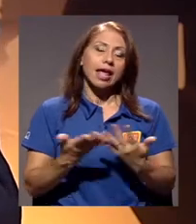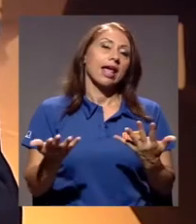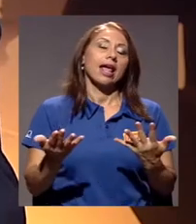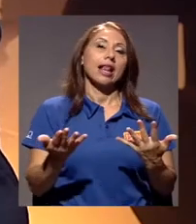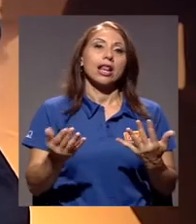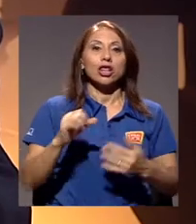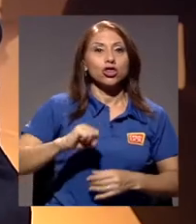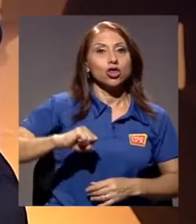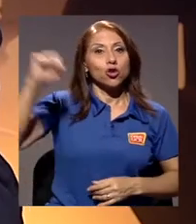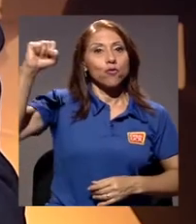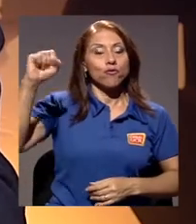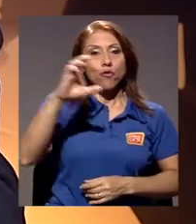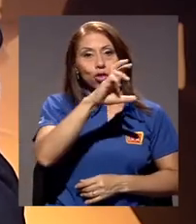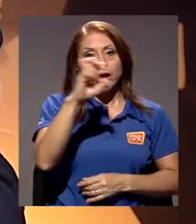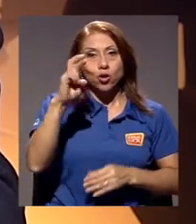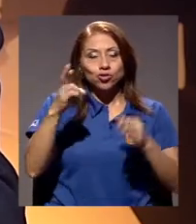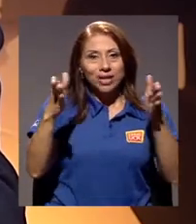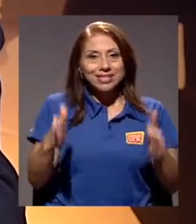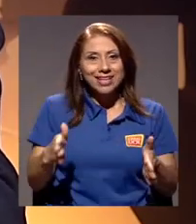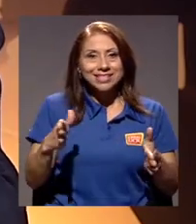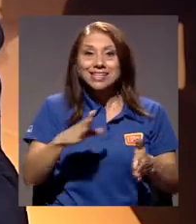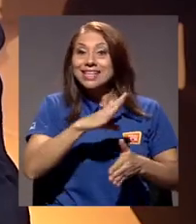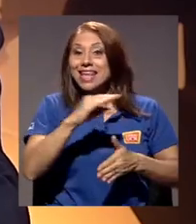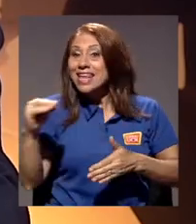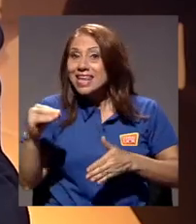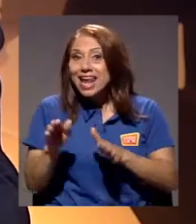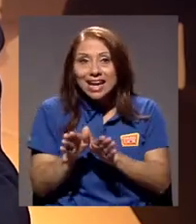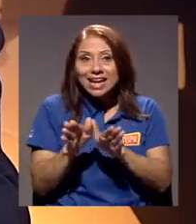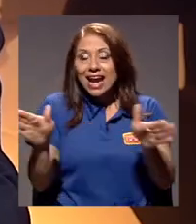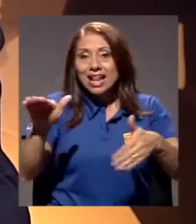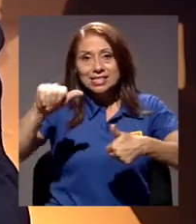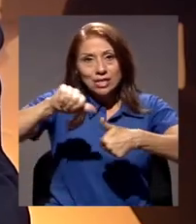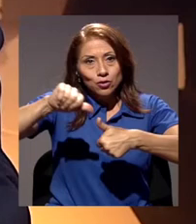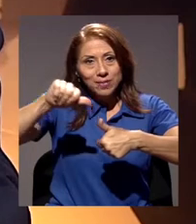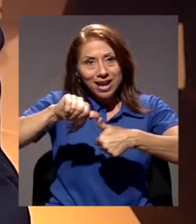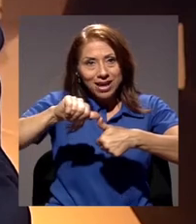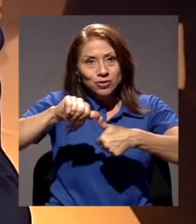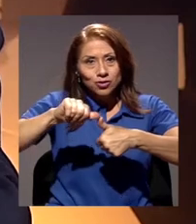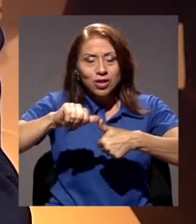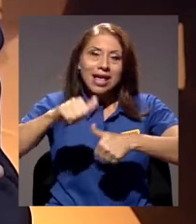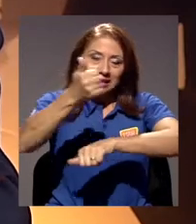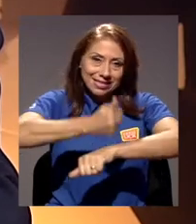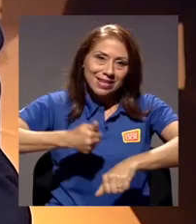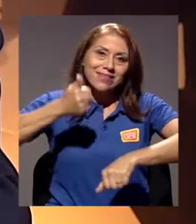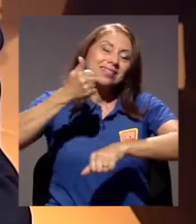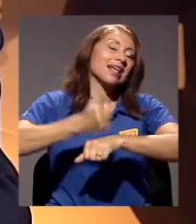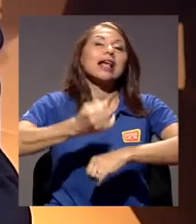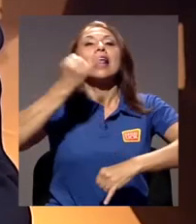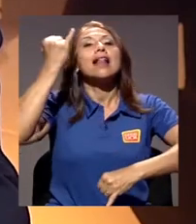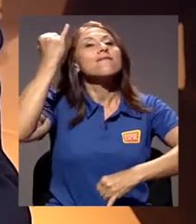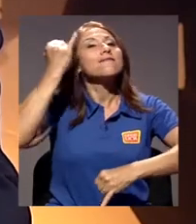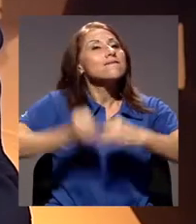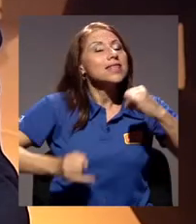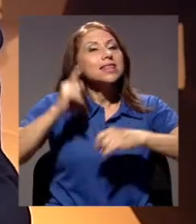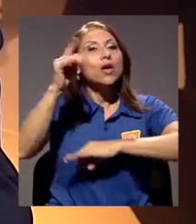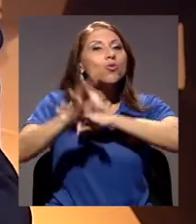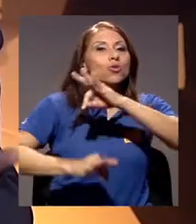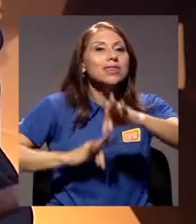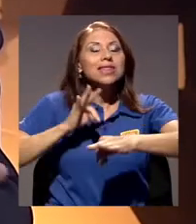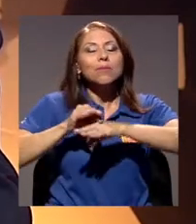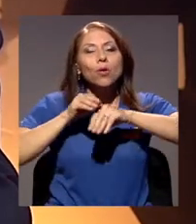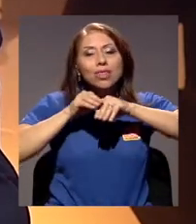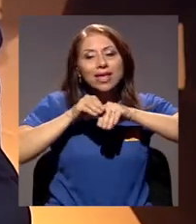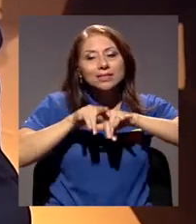costarricense de los centroamericanos en general va a determinar el fin de un tipo de expansión no quiere decir que no